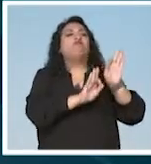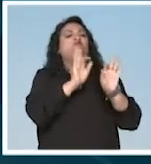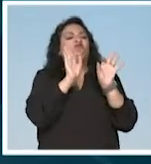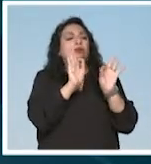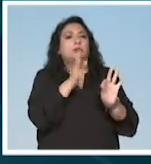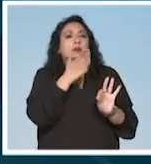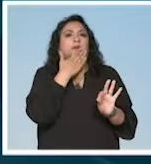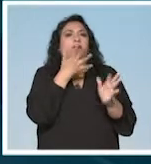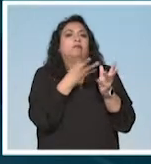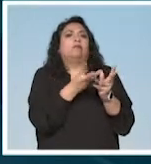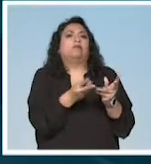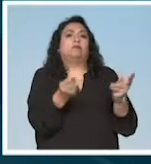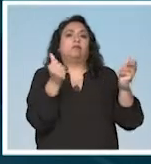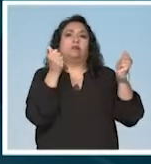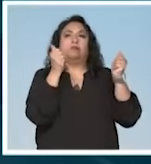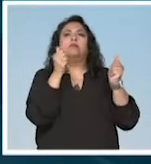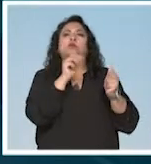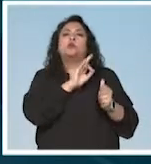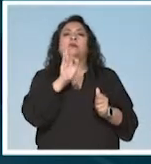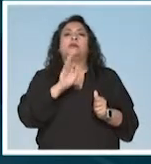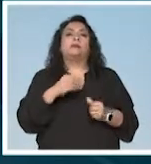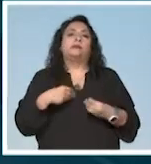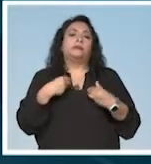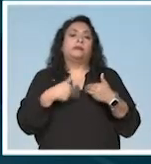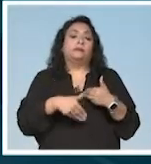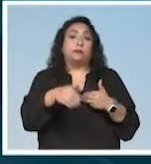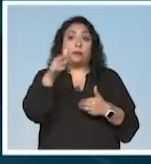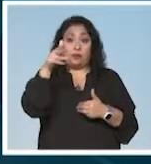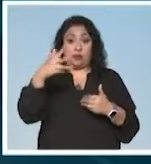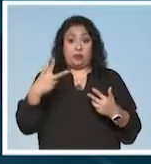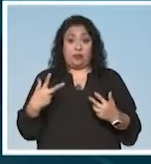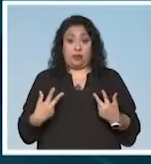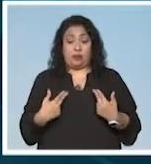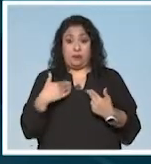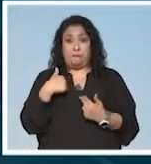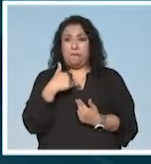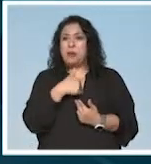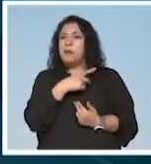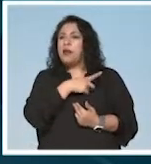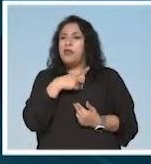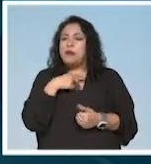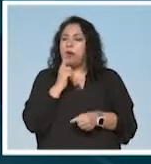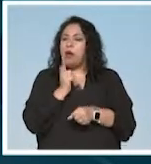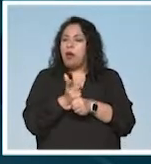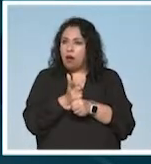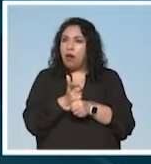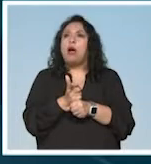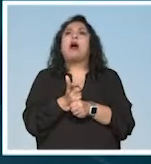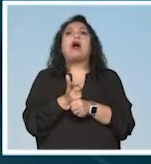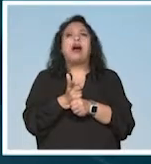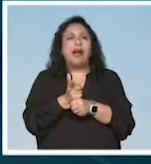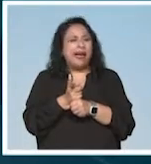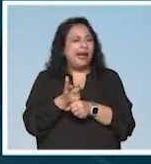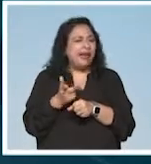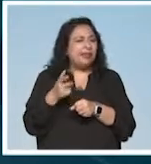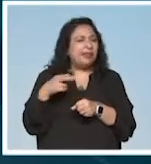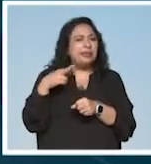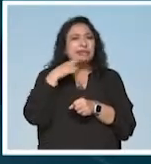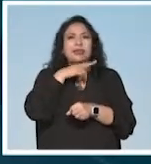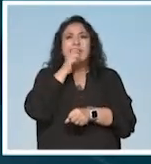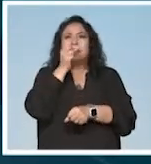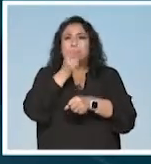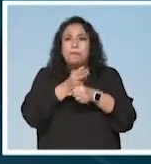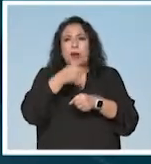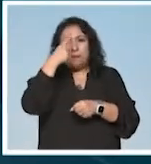eficaz y un mejor pronóstico de vida el cáncer de mama se de qué diagnosticar de manera temprana